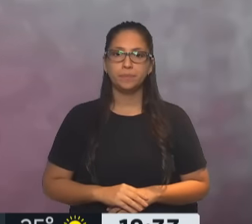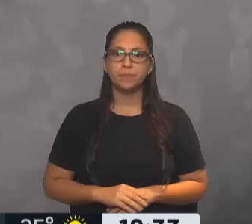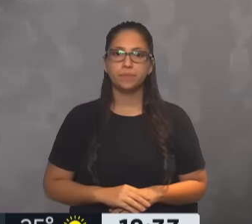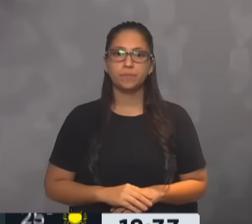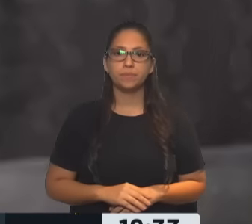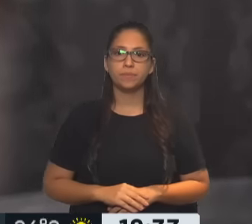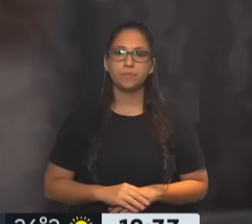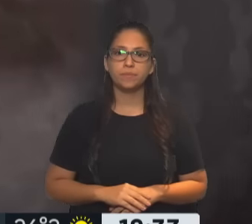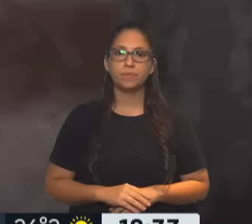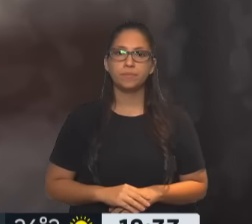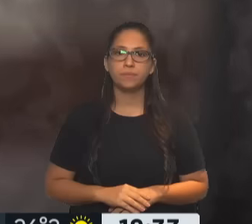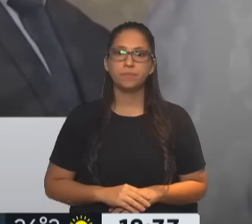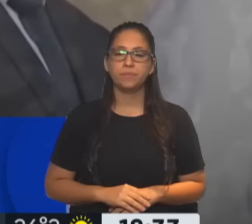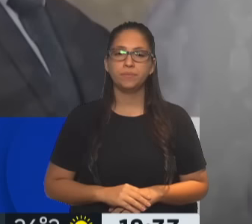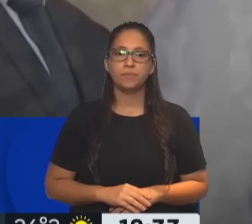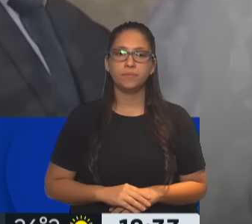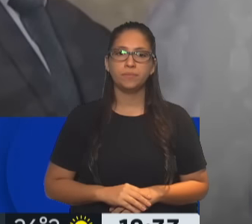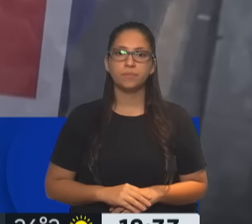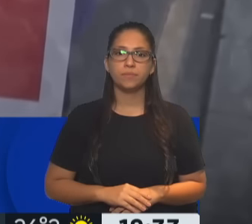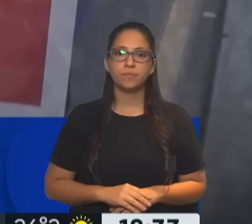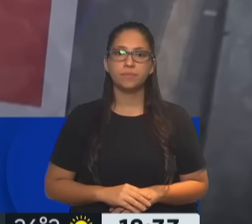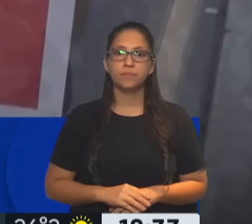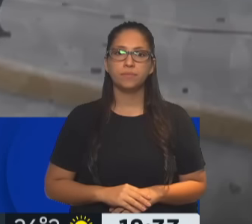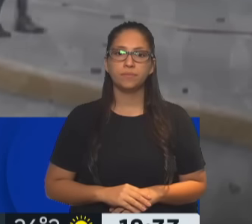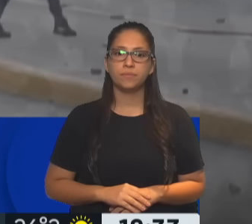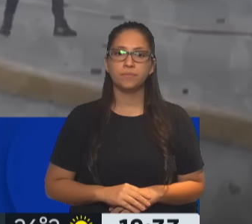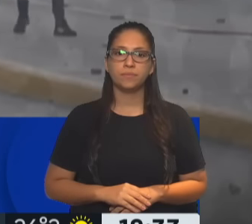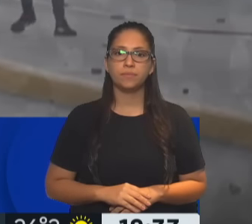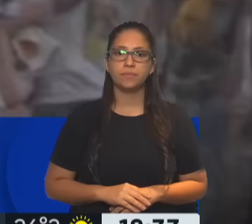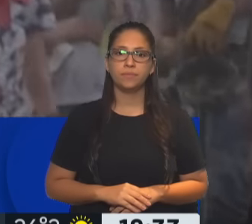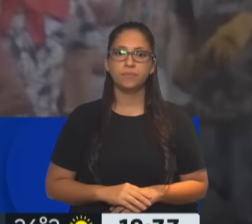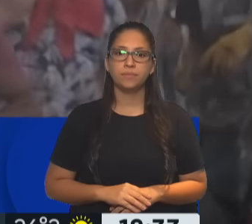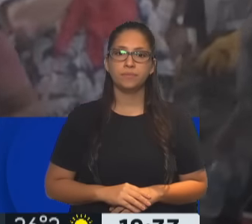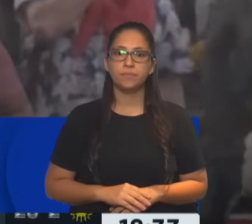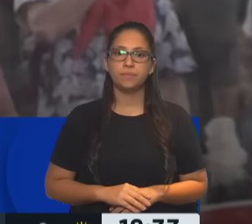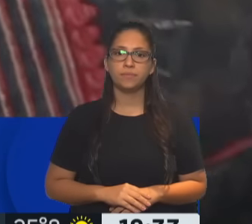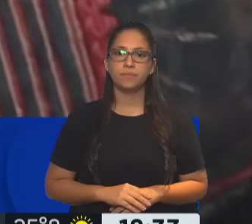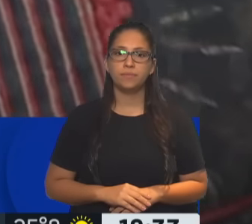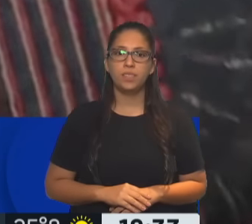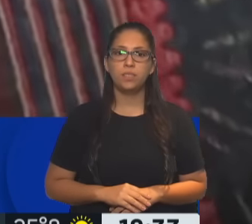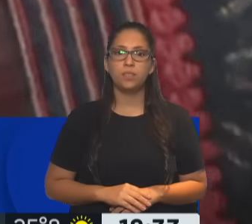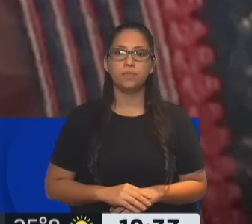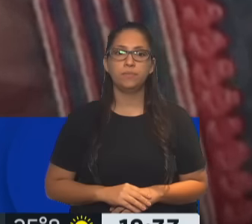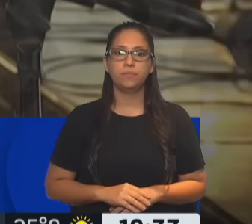Superarían los $500.000. Fruto de mi esfuerzo y de mi trabajo.